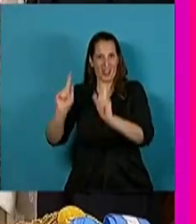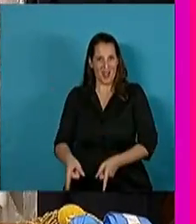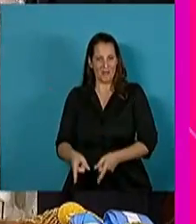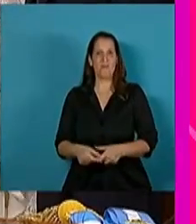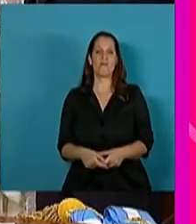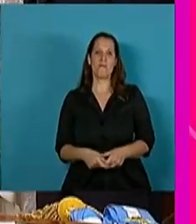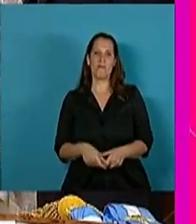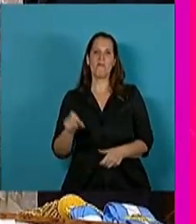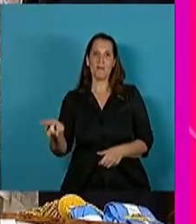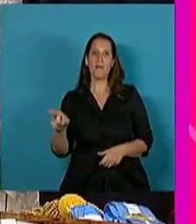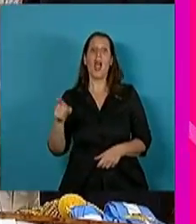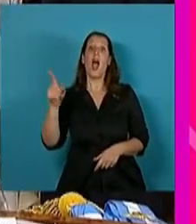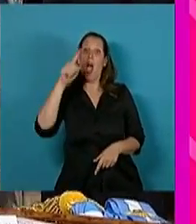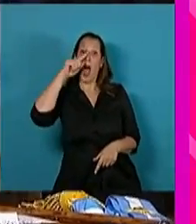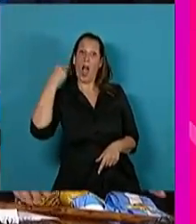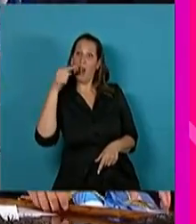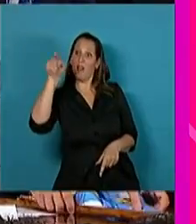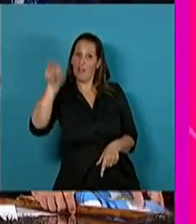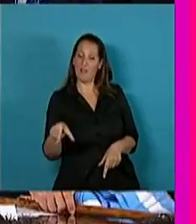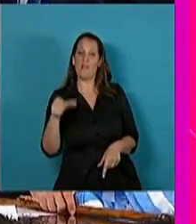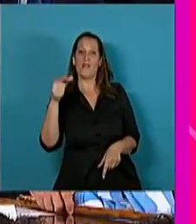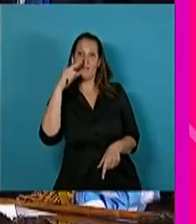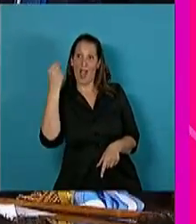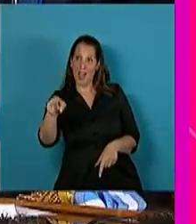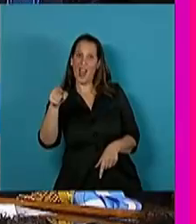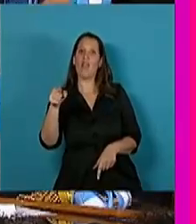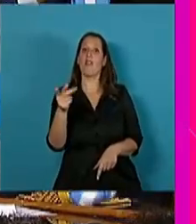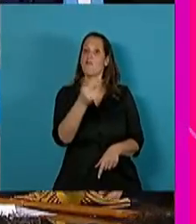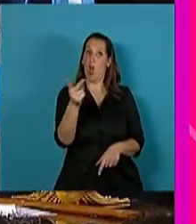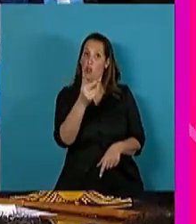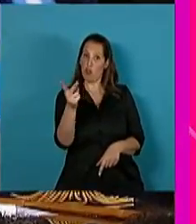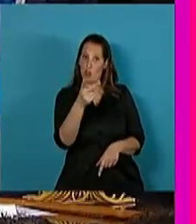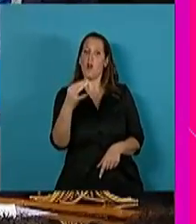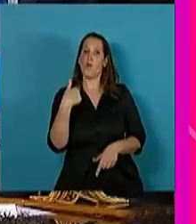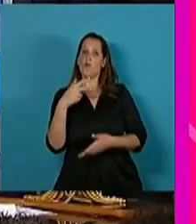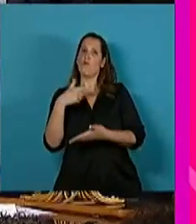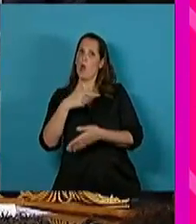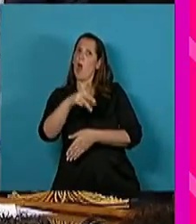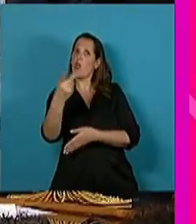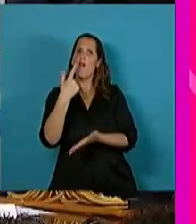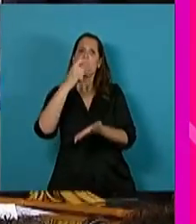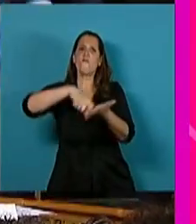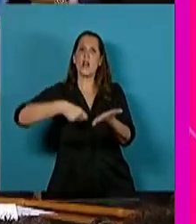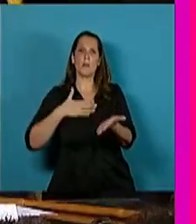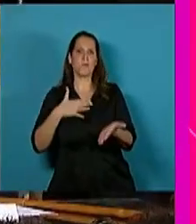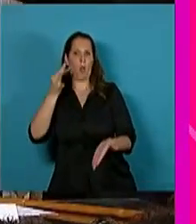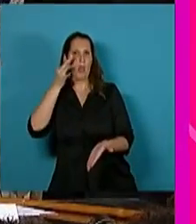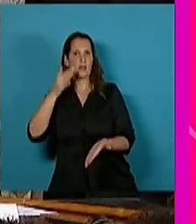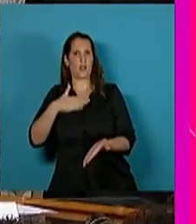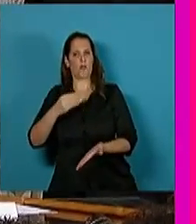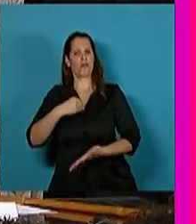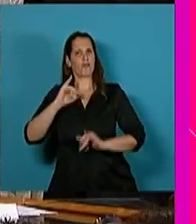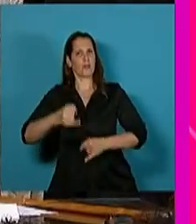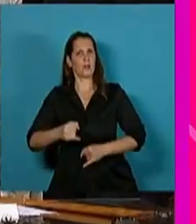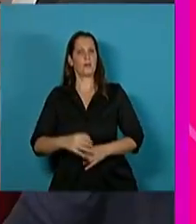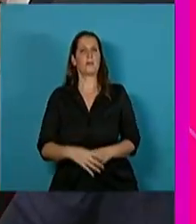La bandera. De arco iris. Claro, amor. El arco iris. Claro, muy bien. El ceremonial es un mundo de sutilezas y son mensajes. Tal claro. cual. Y la sutileza no es para todo y el